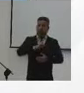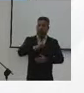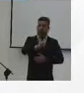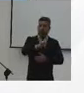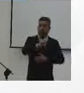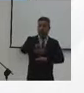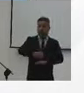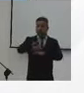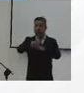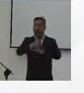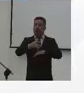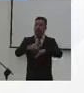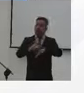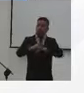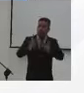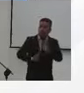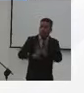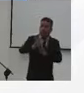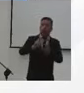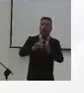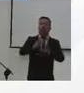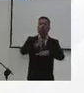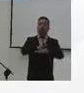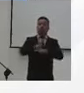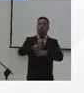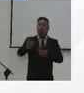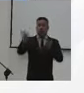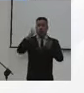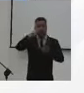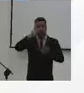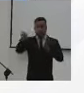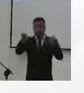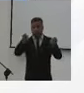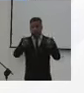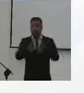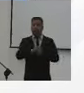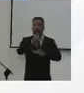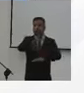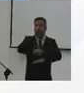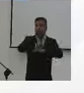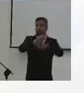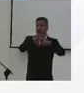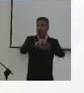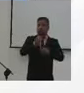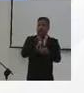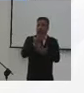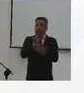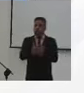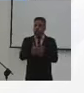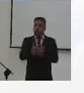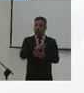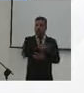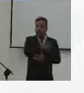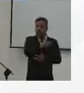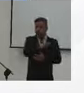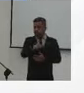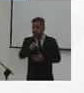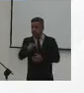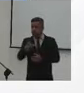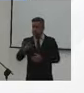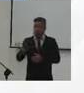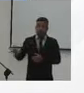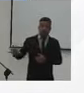posicionamiento y liderazgo, la dirección de fomento y desarrollo, la dirección de inspección, vigilancia y control, la dirección de infraestructura